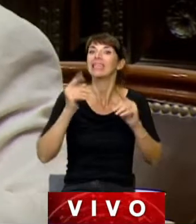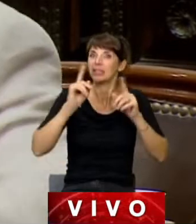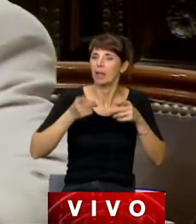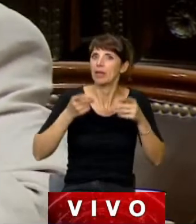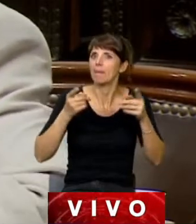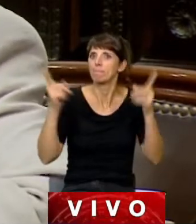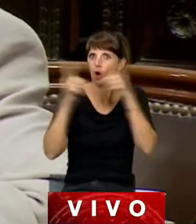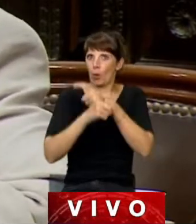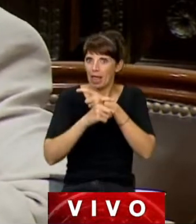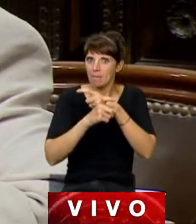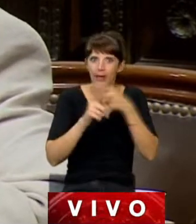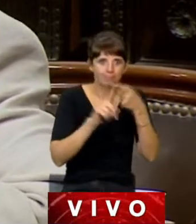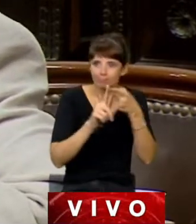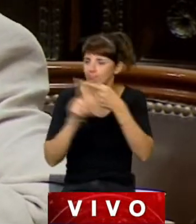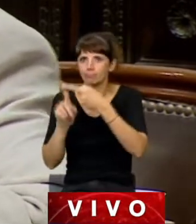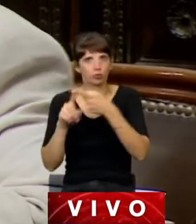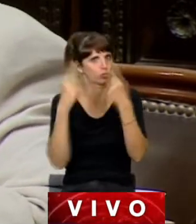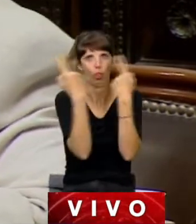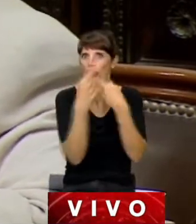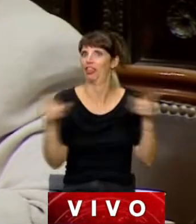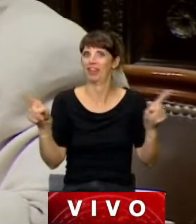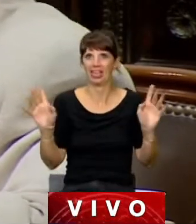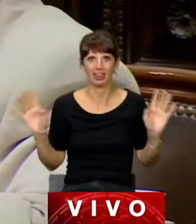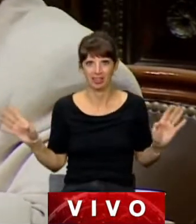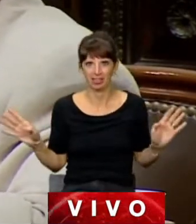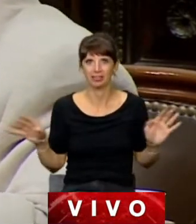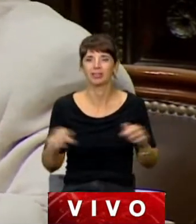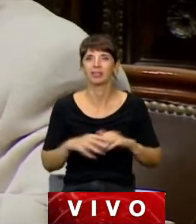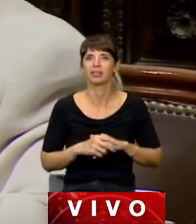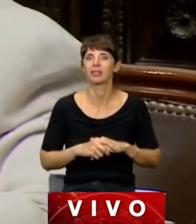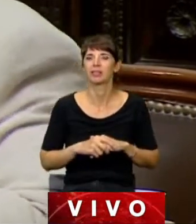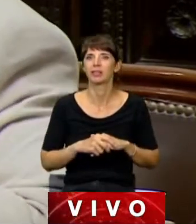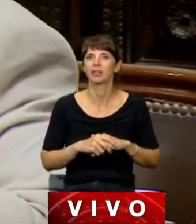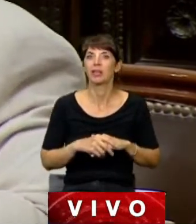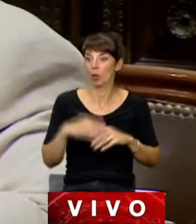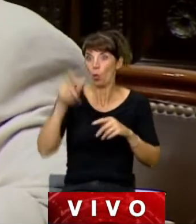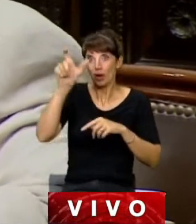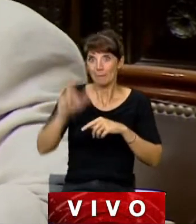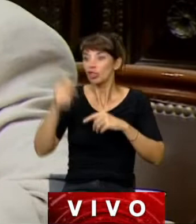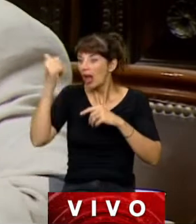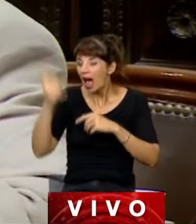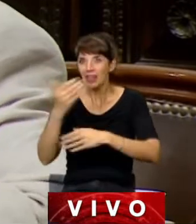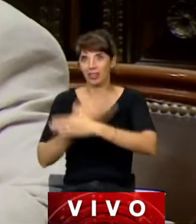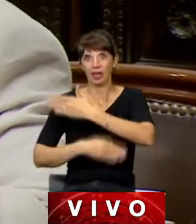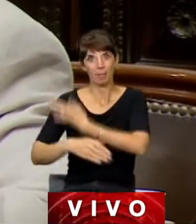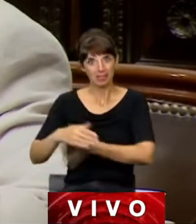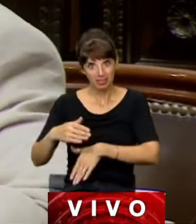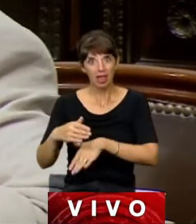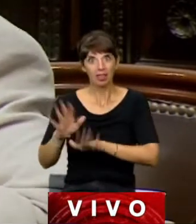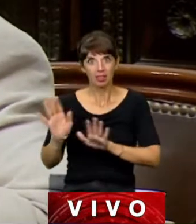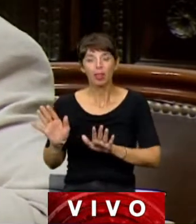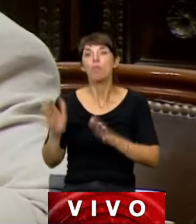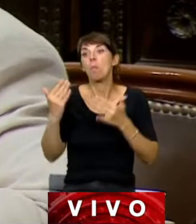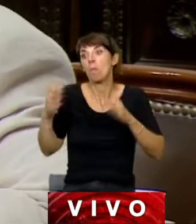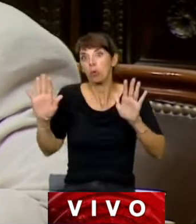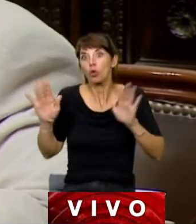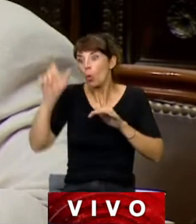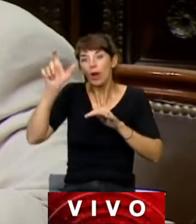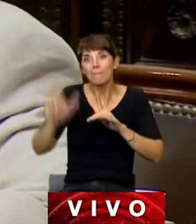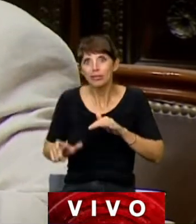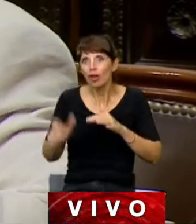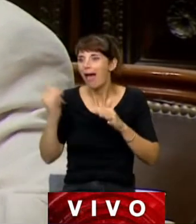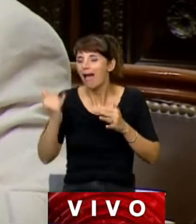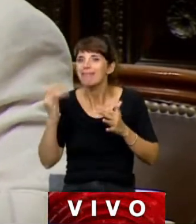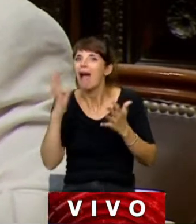consecuencias totalmente diferentes para los individuos. En el caso de la discapacidad, se supone que la persona tiene una